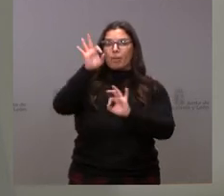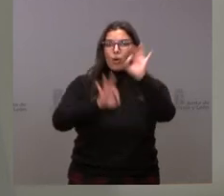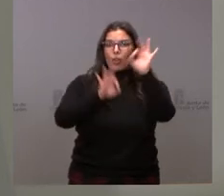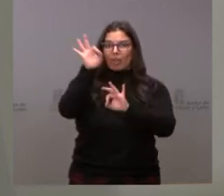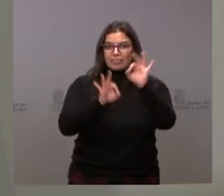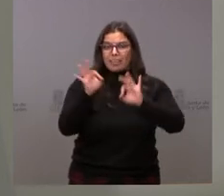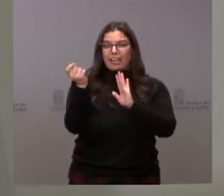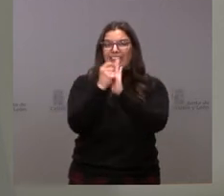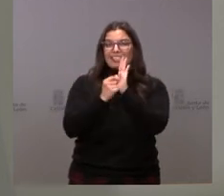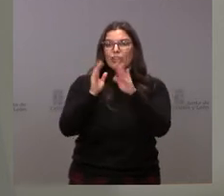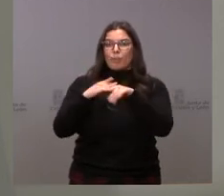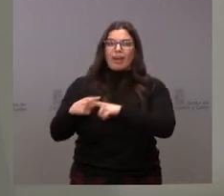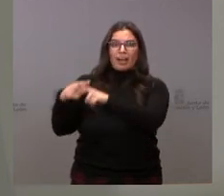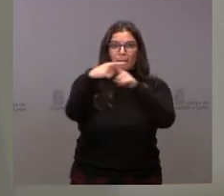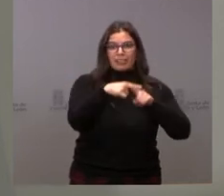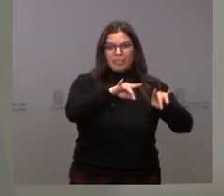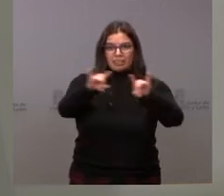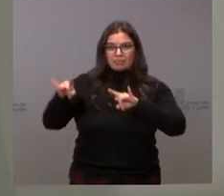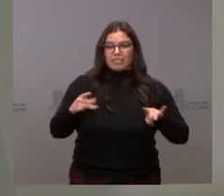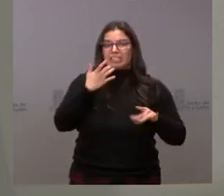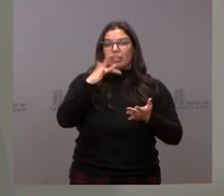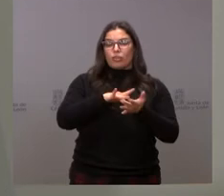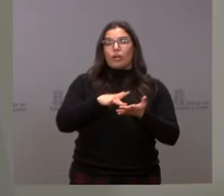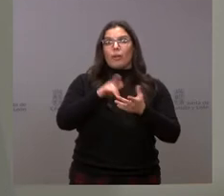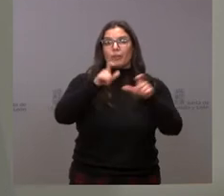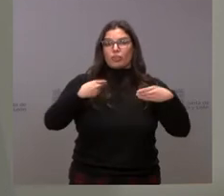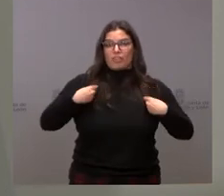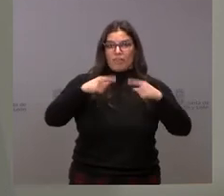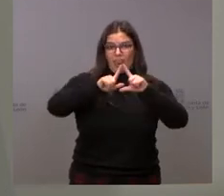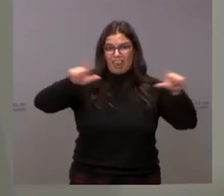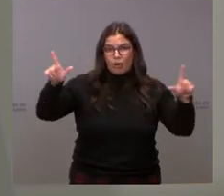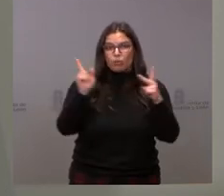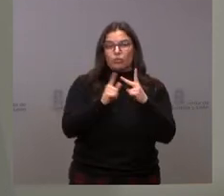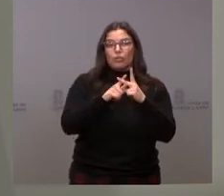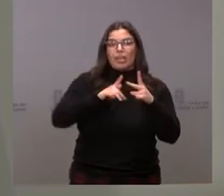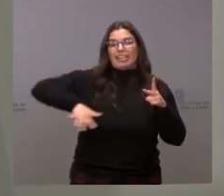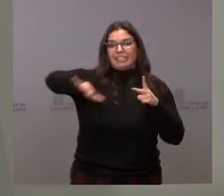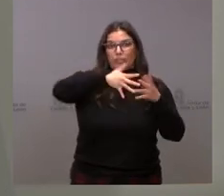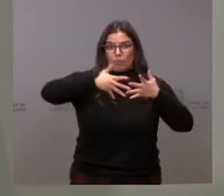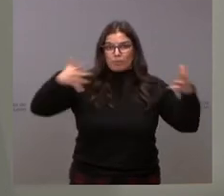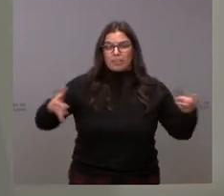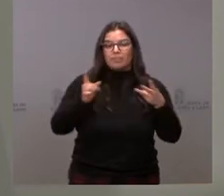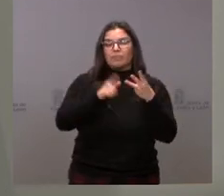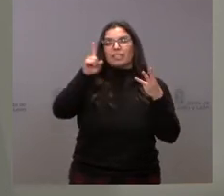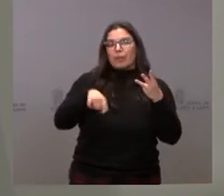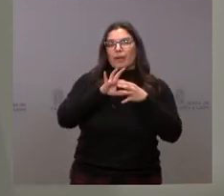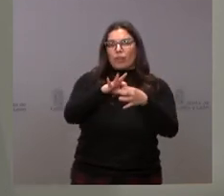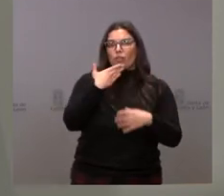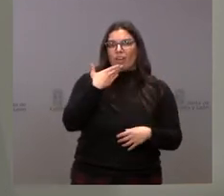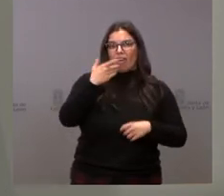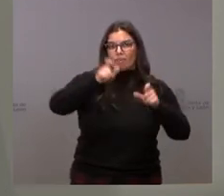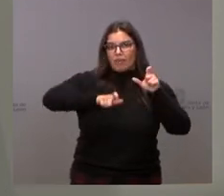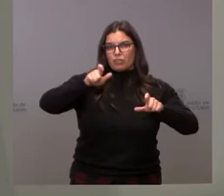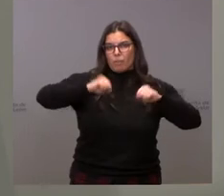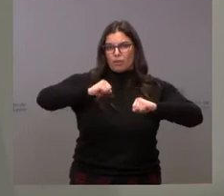vinculadas al territorio dispersión superficie y asimismo las que tienen que ver con la edad población